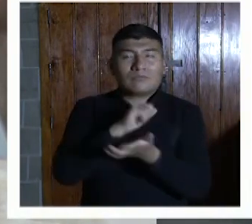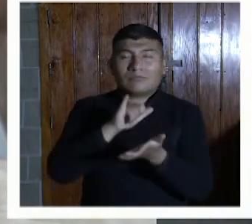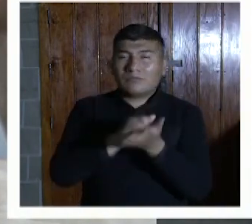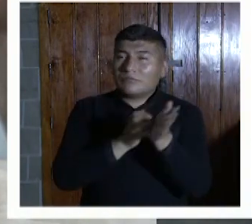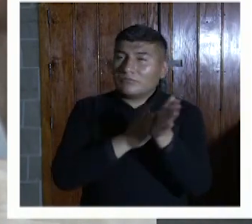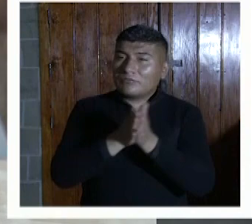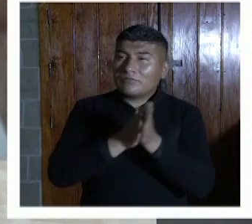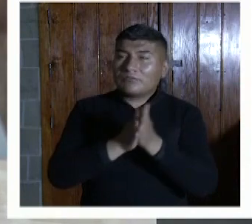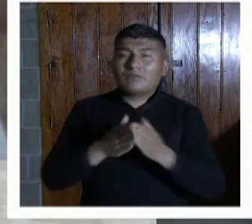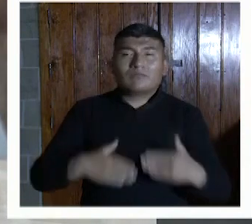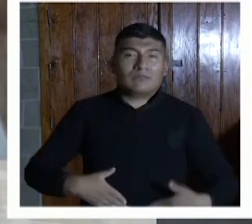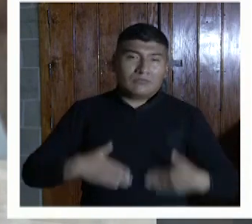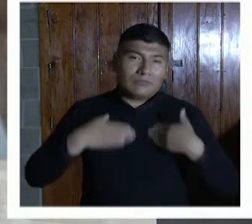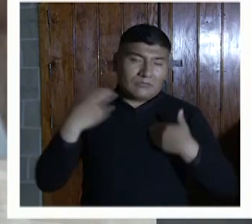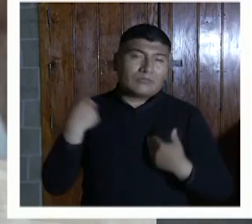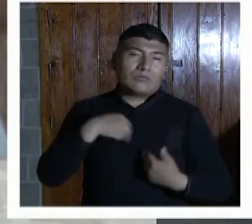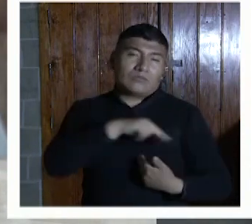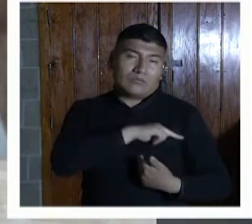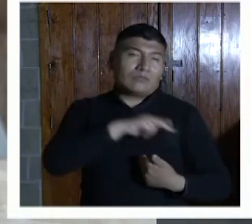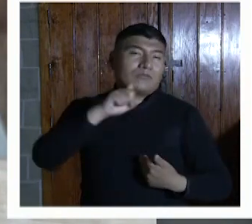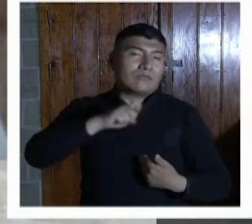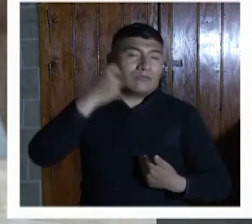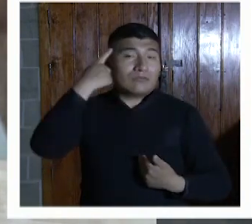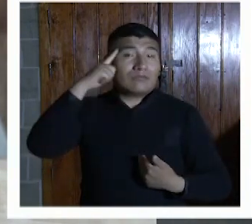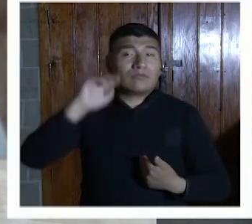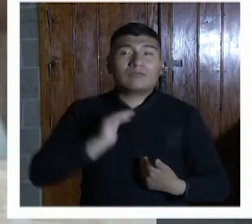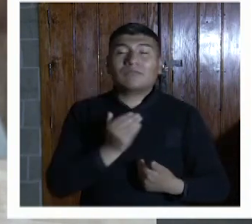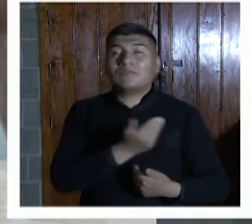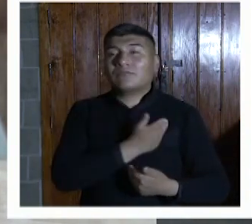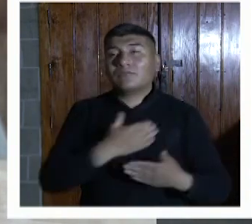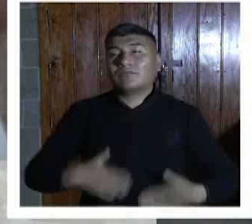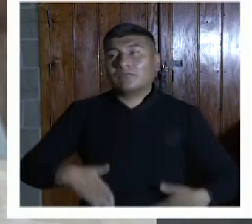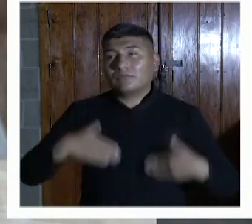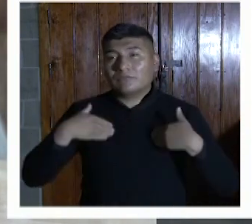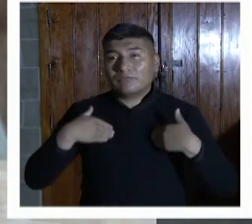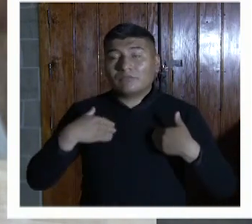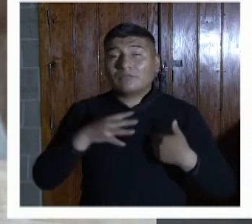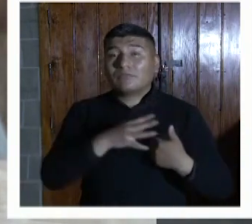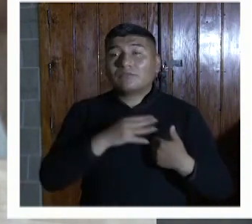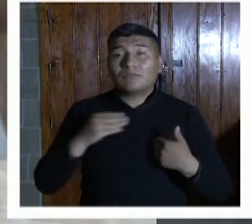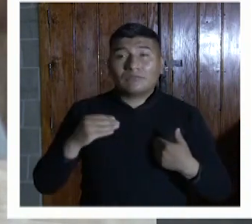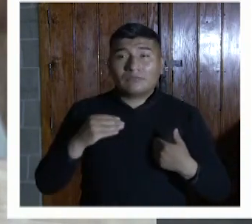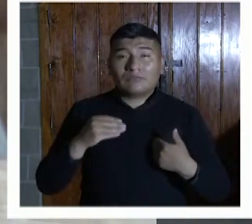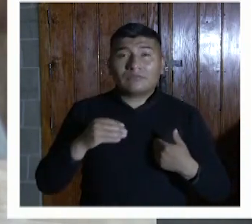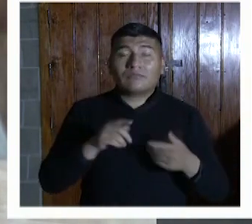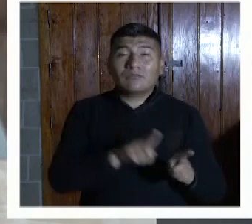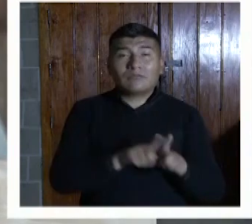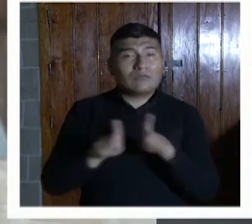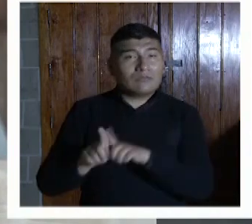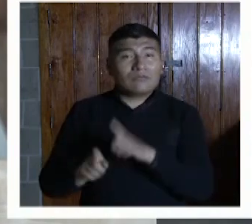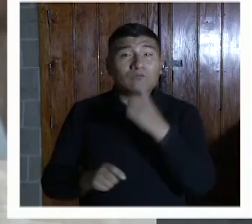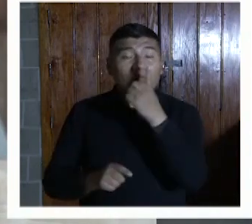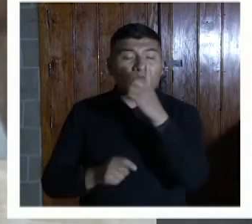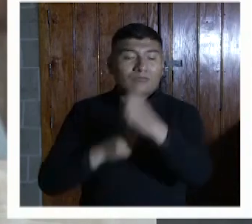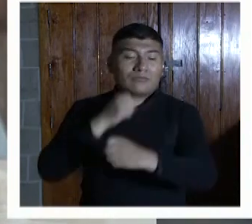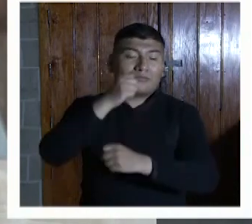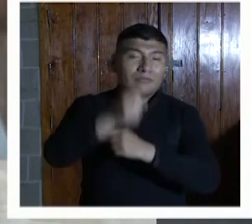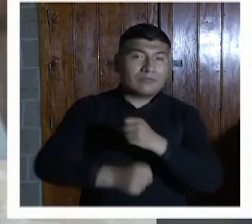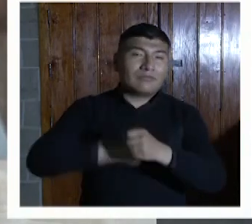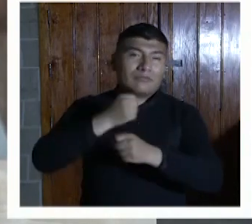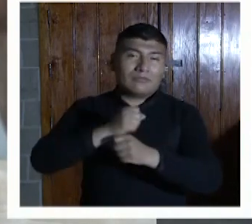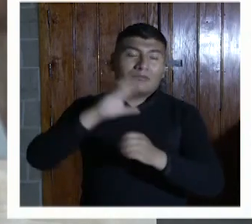la necesitamos para vivir y crecer en fe. De lo contrario, será un año más de